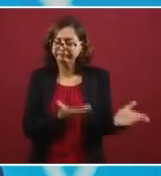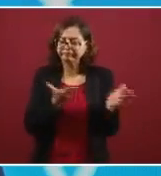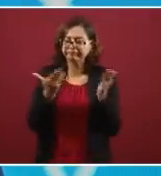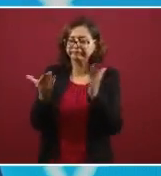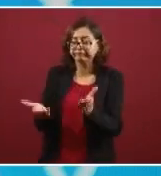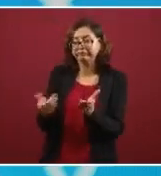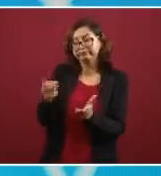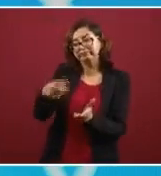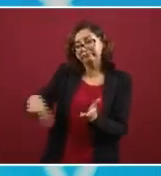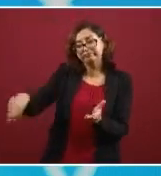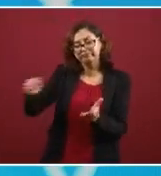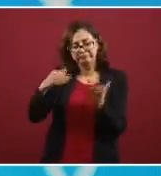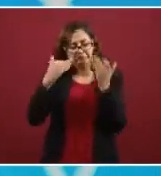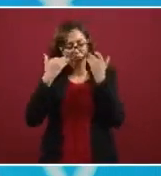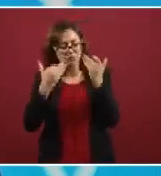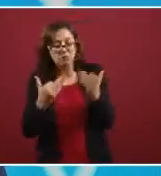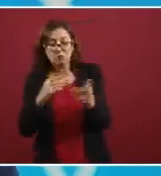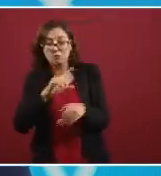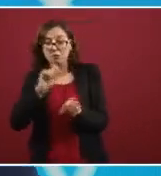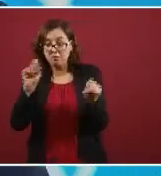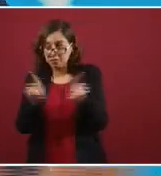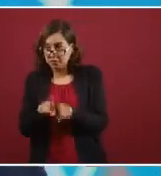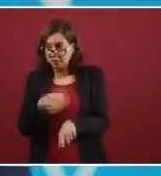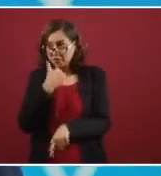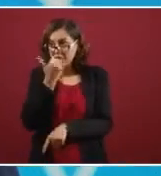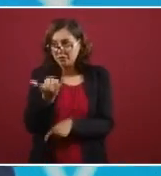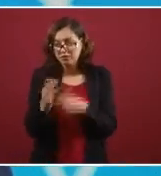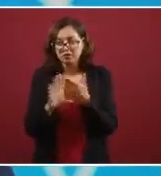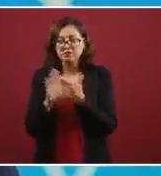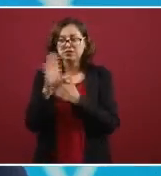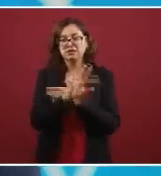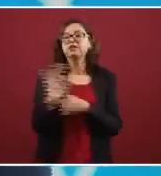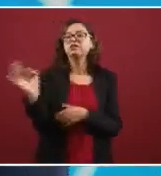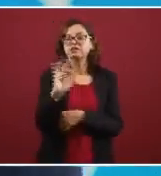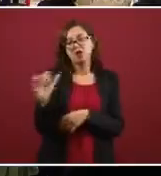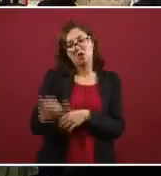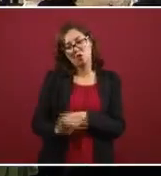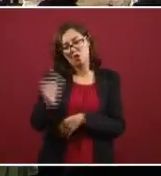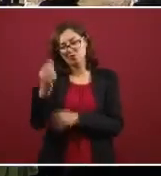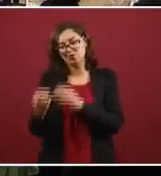no cometan los mismos errores que nosotros. Cometerán otros quizá.